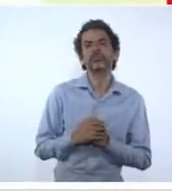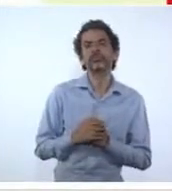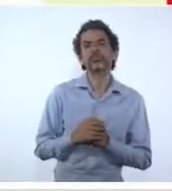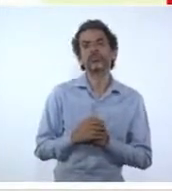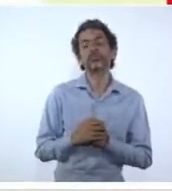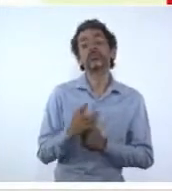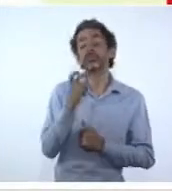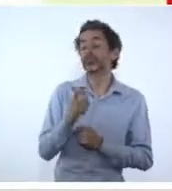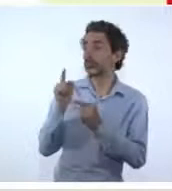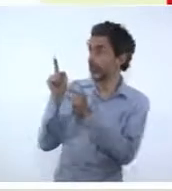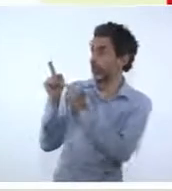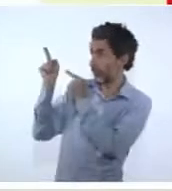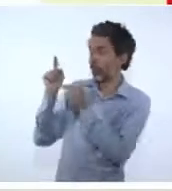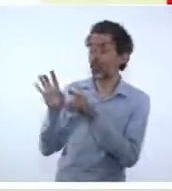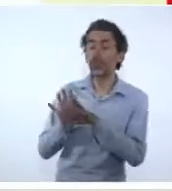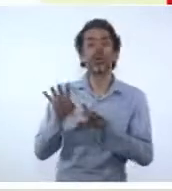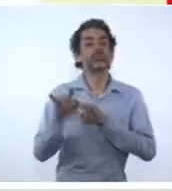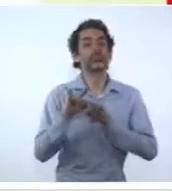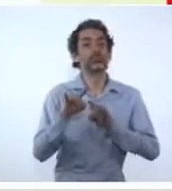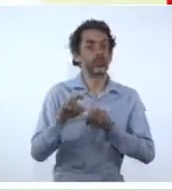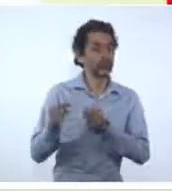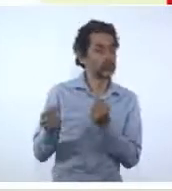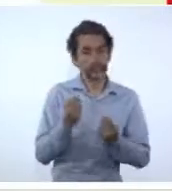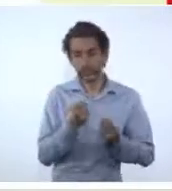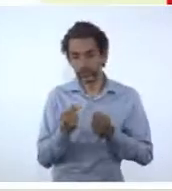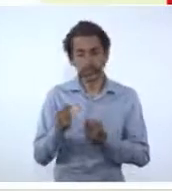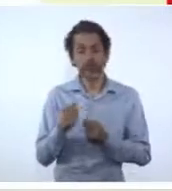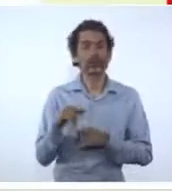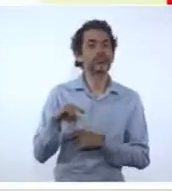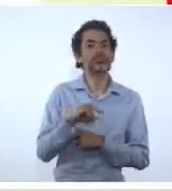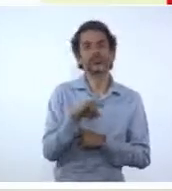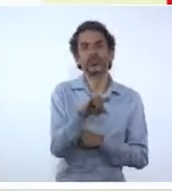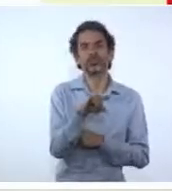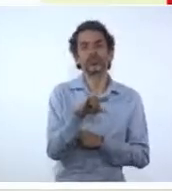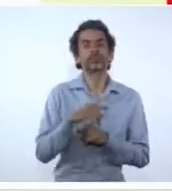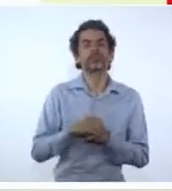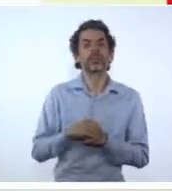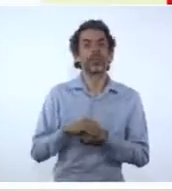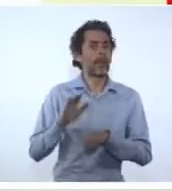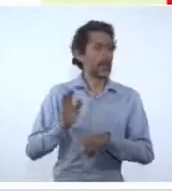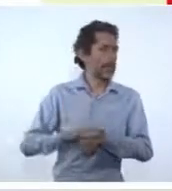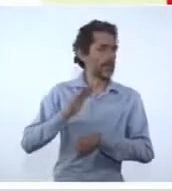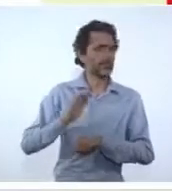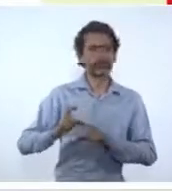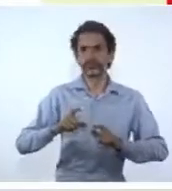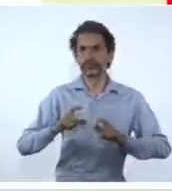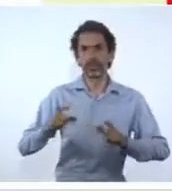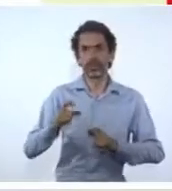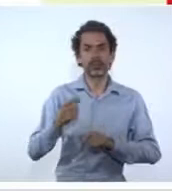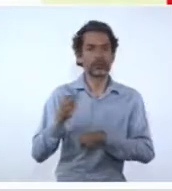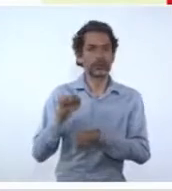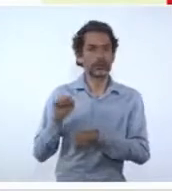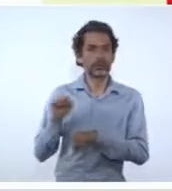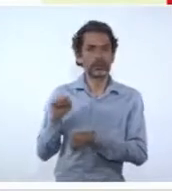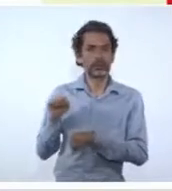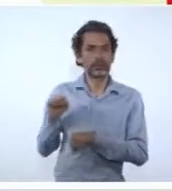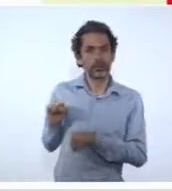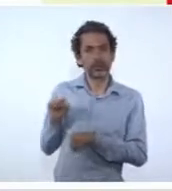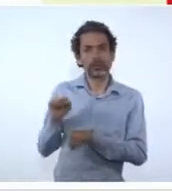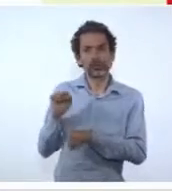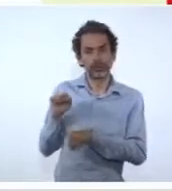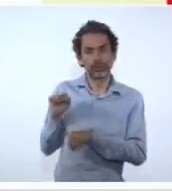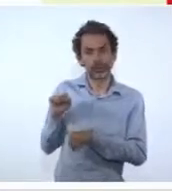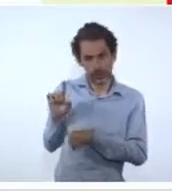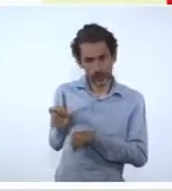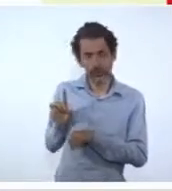Y este es el tránsito vehicular, que tuvo el mayor incremento en el fin de semana, después una